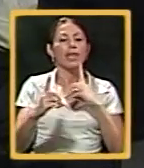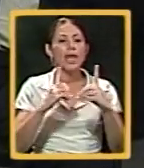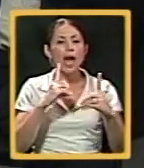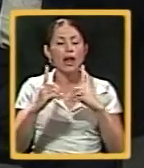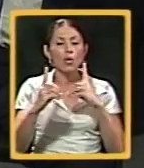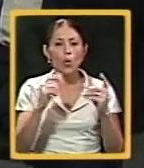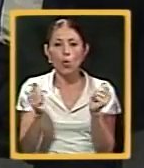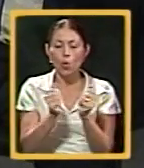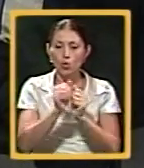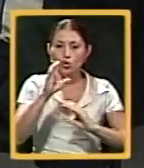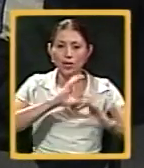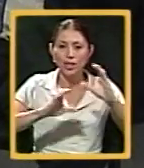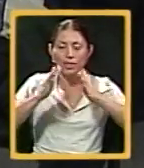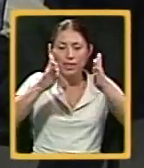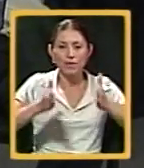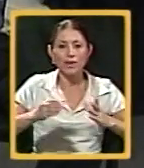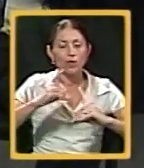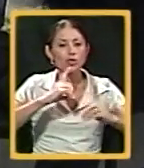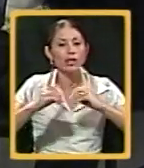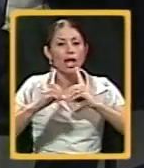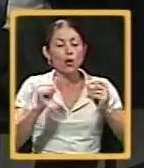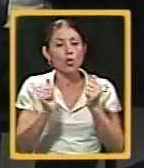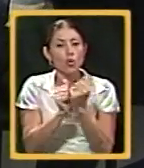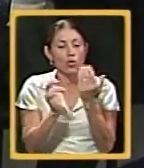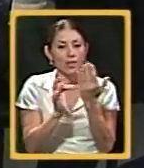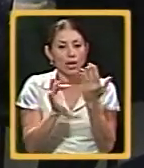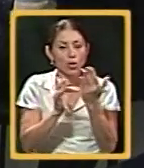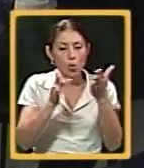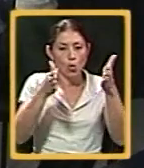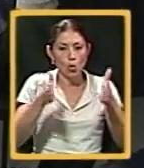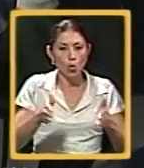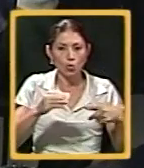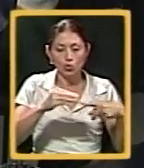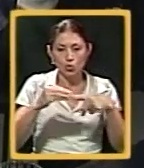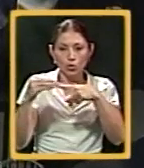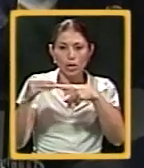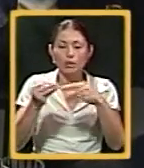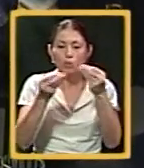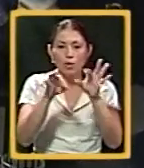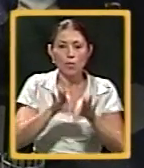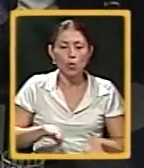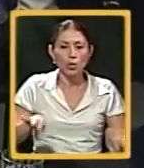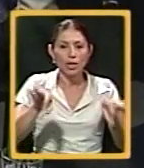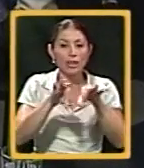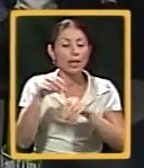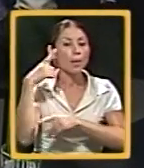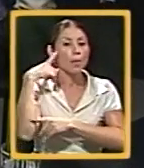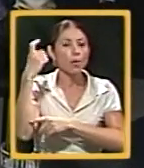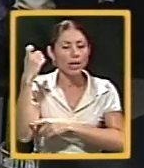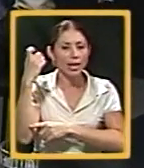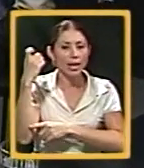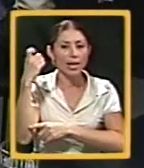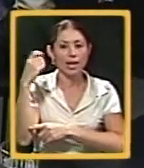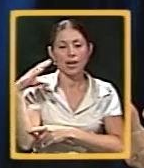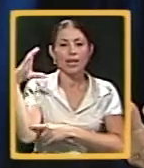científicos y tecnólogos es muy importante, porque al cabo el descubrimiento científico,